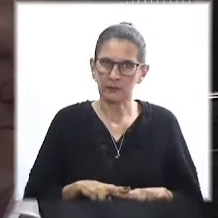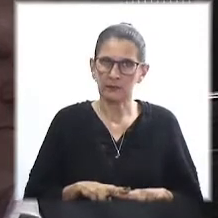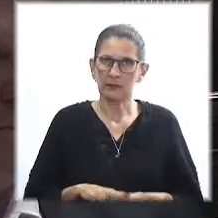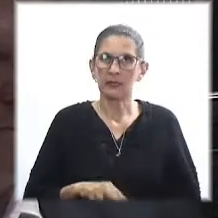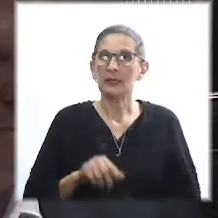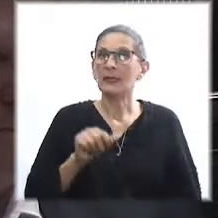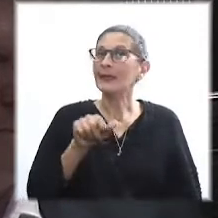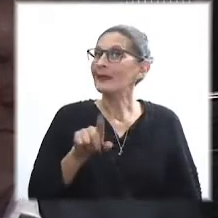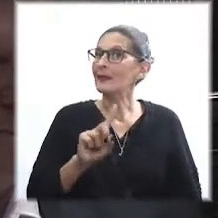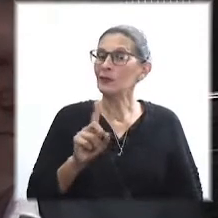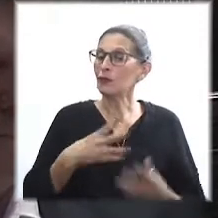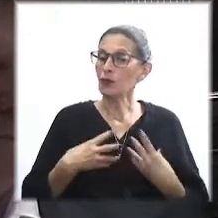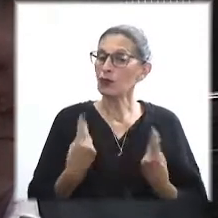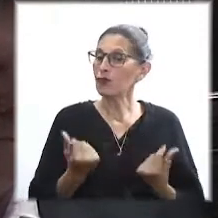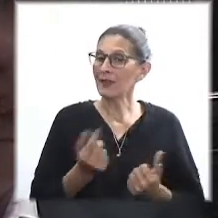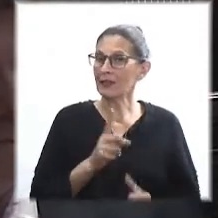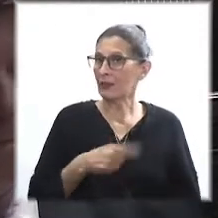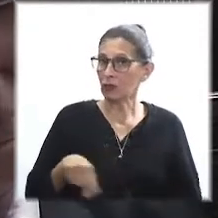Que esos no lo sienten todos.